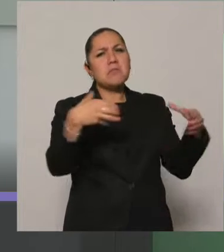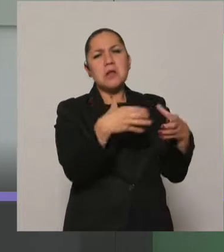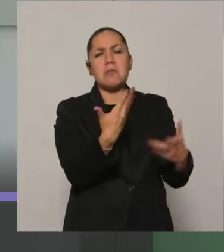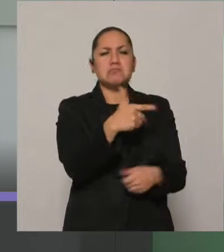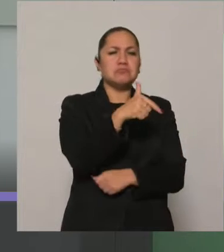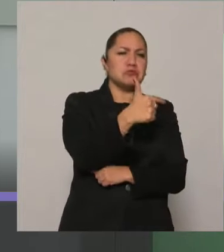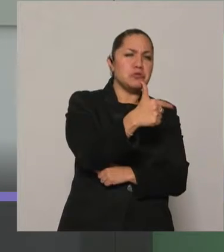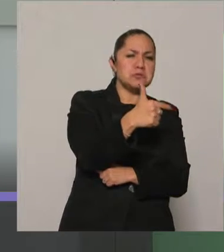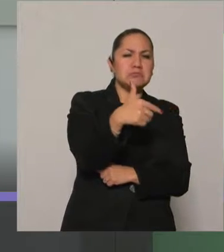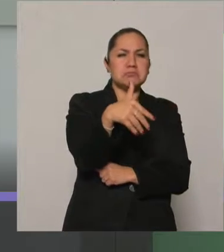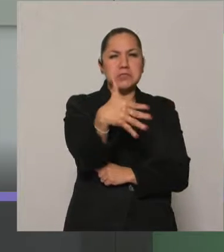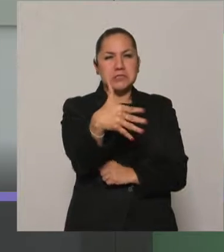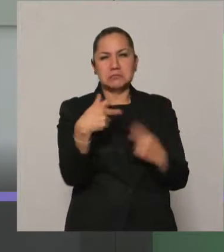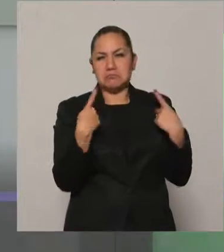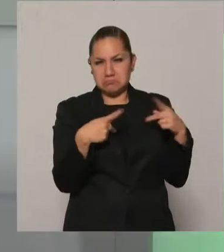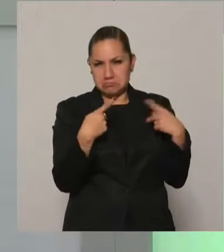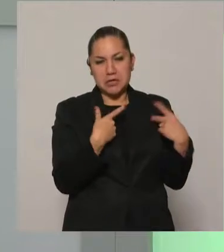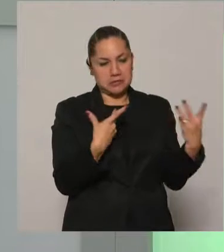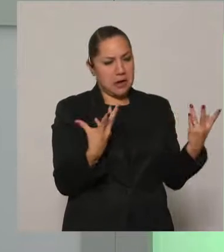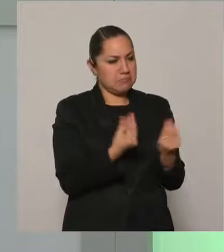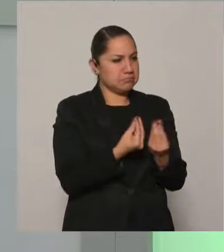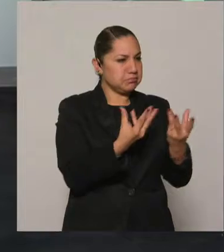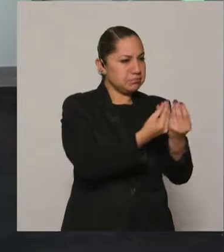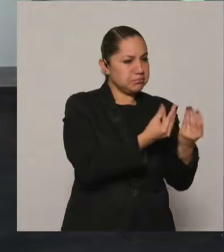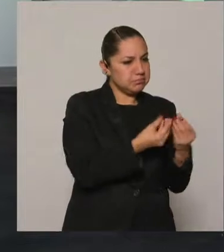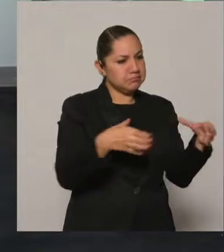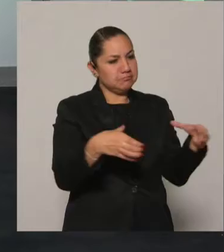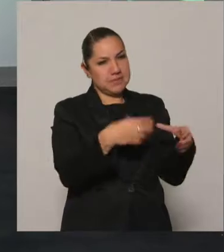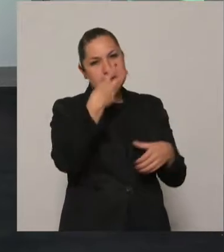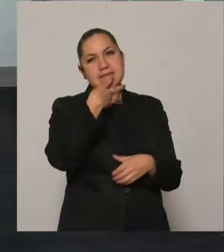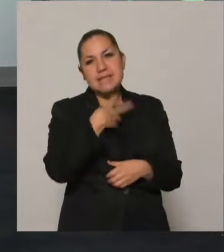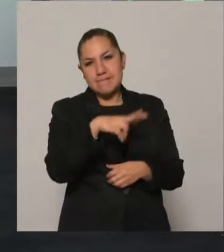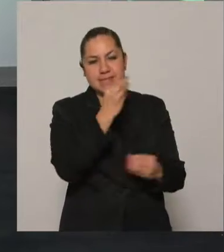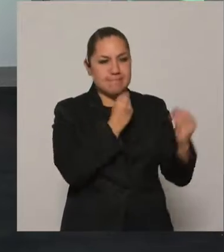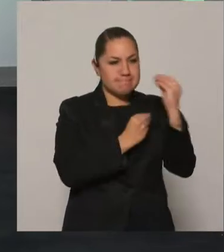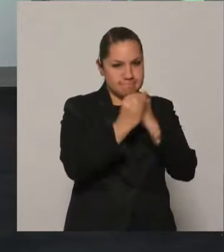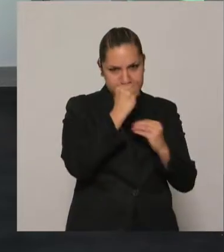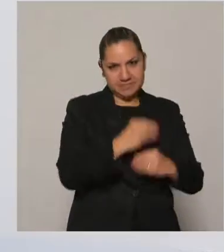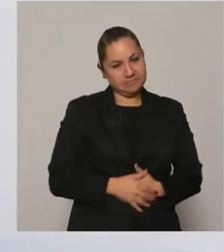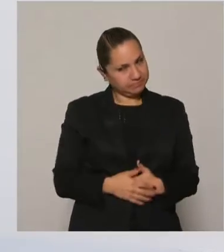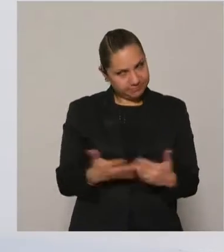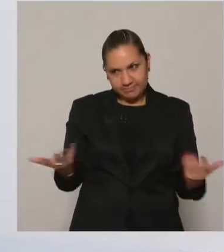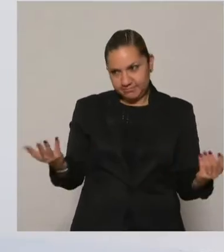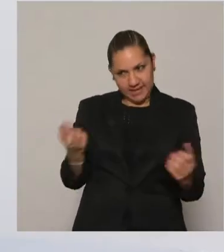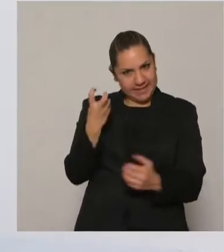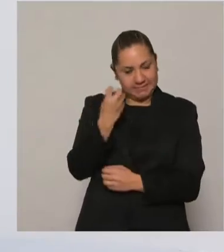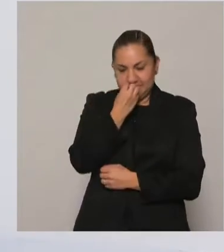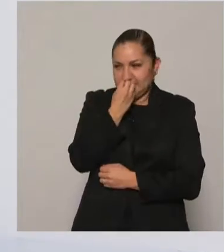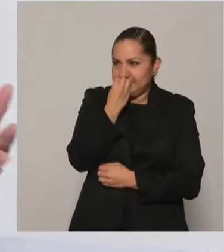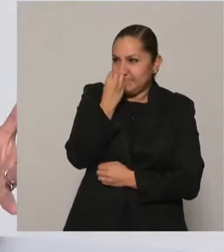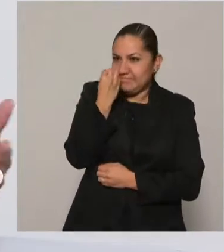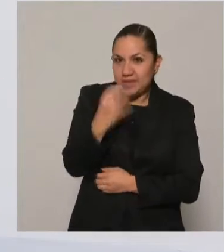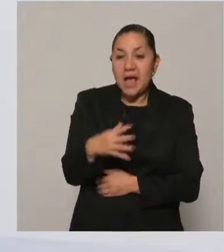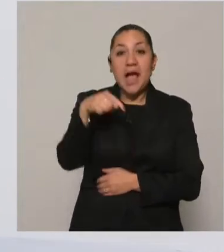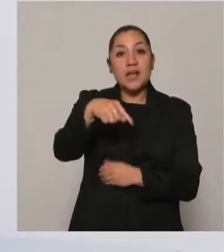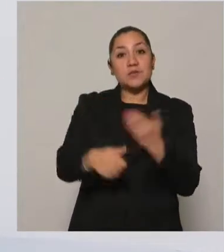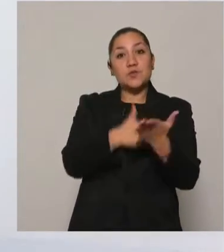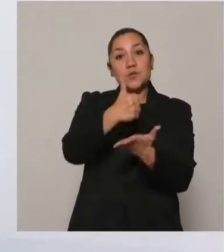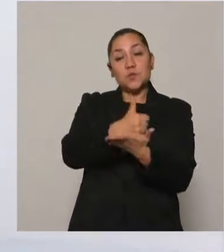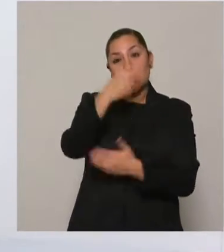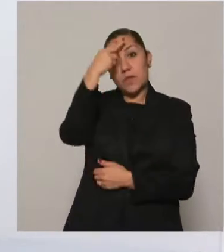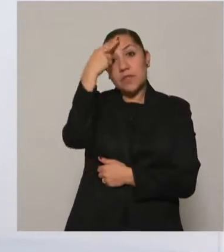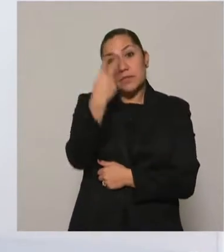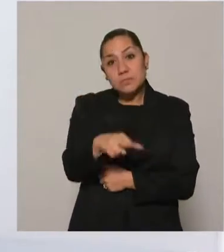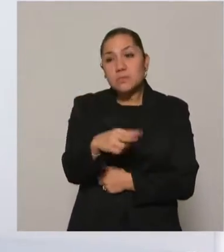reunir para celebrar la Navidad. ¡Qué maravilla! Bueno, como siempre, la Ciudad de México no se puede quedar atrás. Es una ciudad cosmopolita,